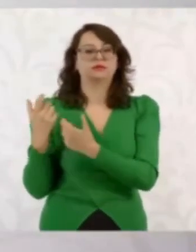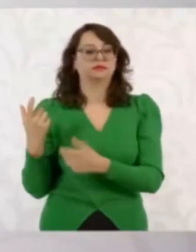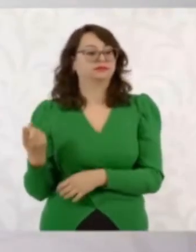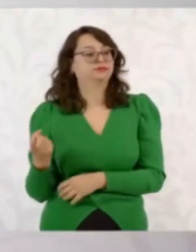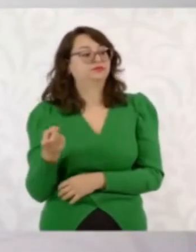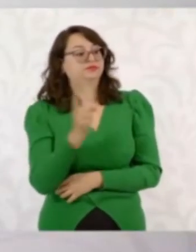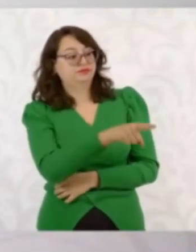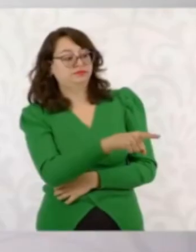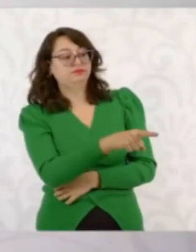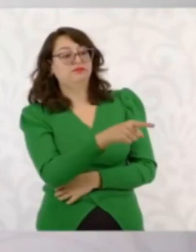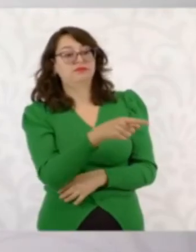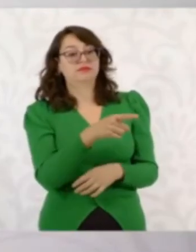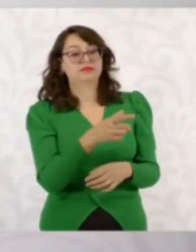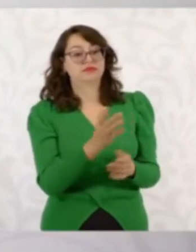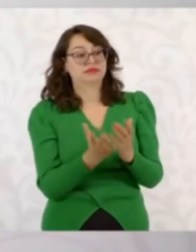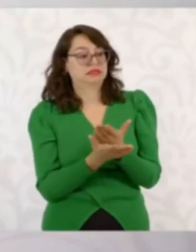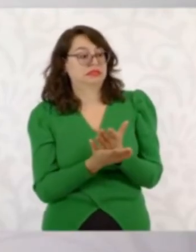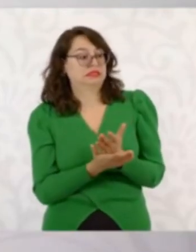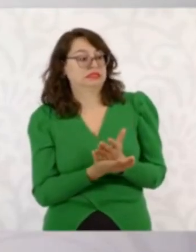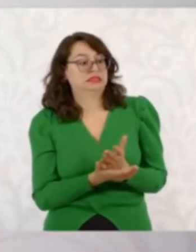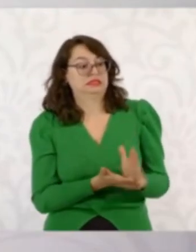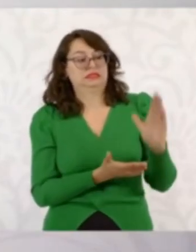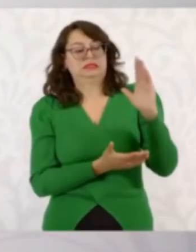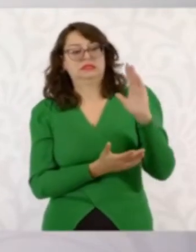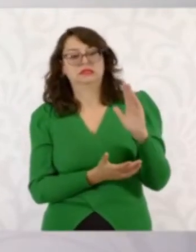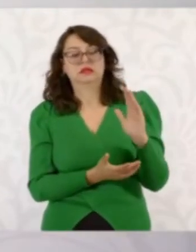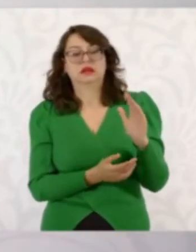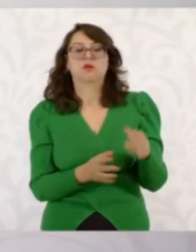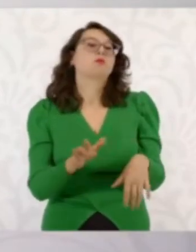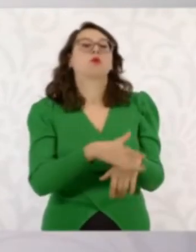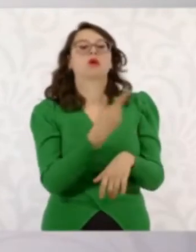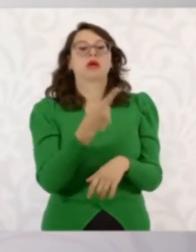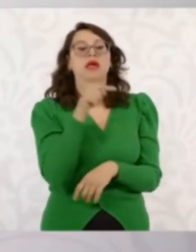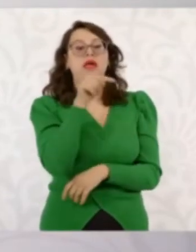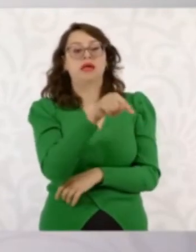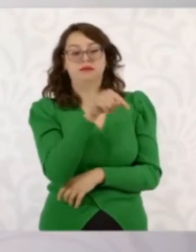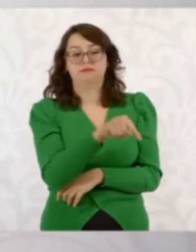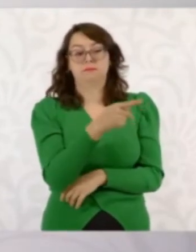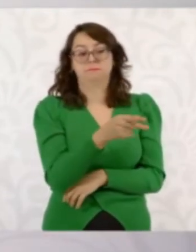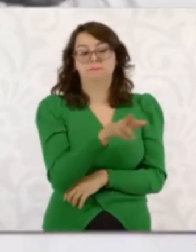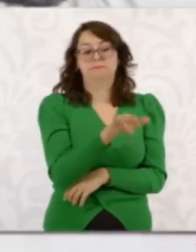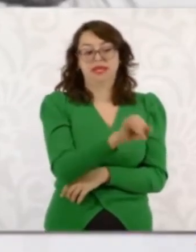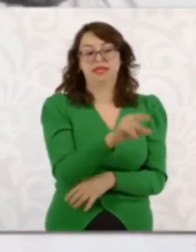primer presidente en instaurar el neoliberalismo en México.